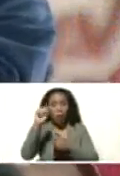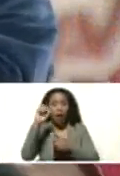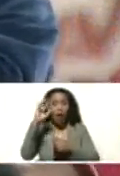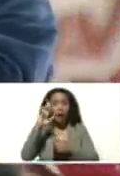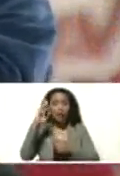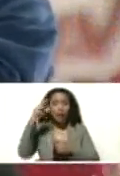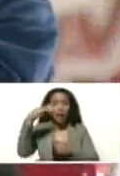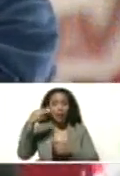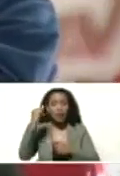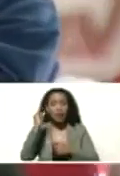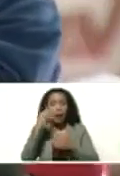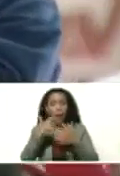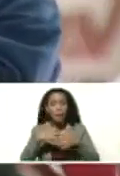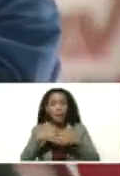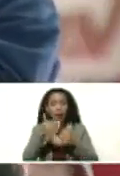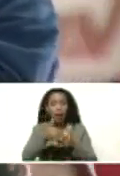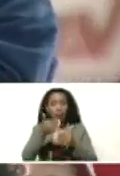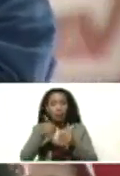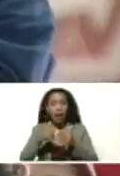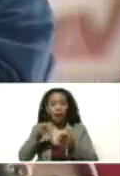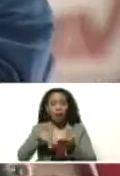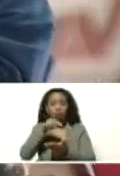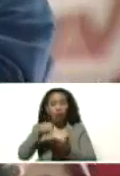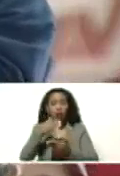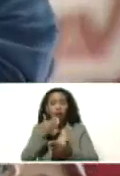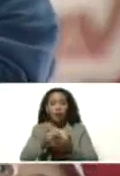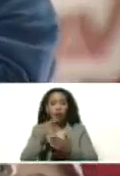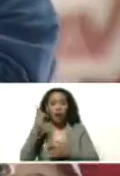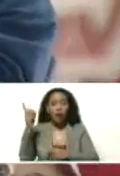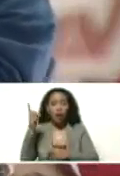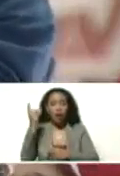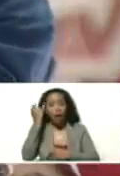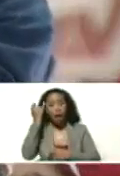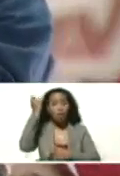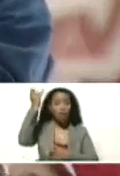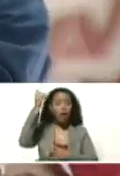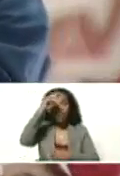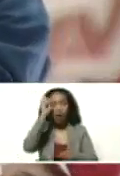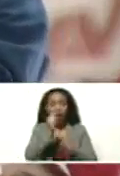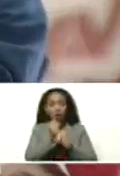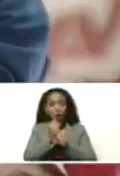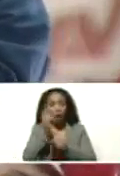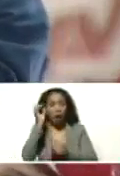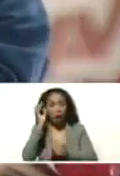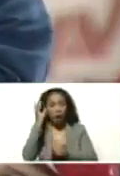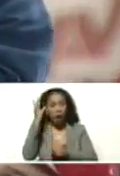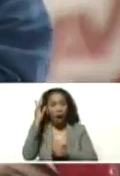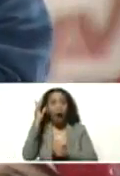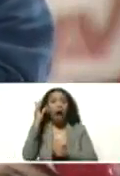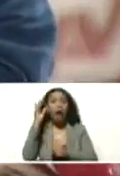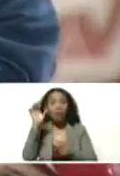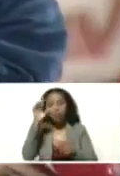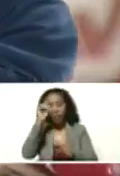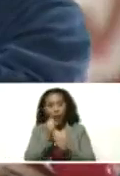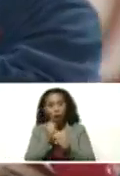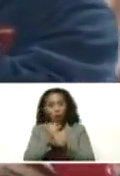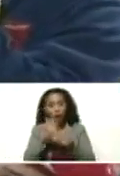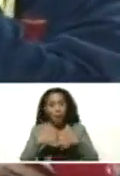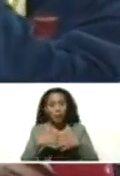empresa transnacional, y gracias al ingenio de los trabajadores, de todos los trabajadores de la empresa,